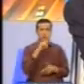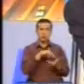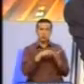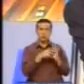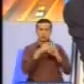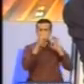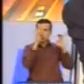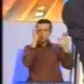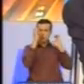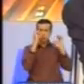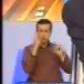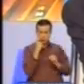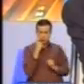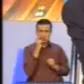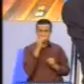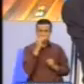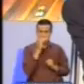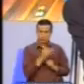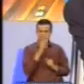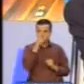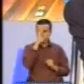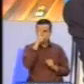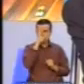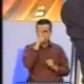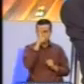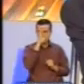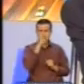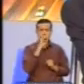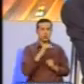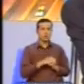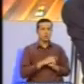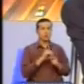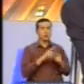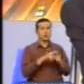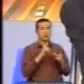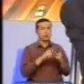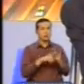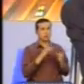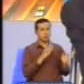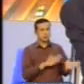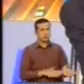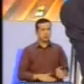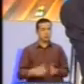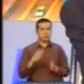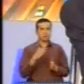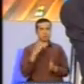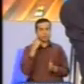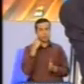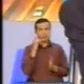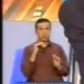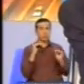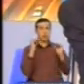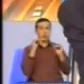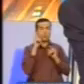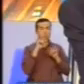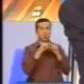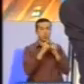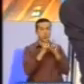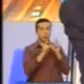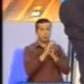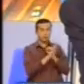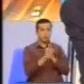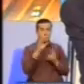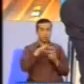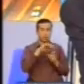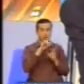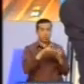¿Una estrategia para mostrar convicción ideológica y para llegar a un target del electorado que es el